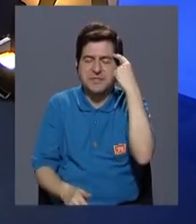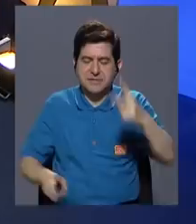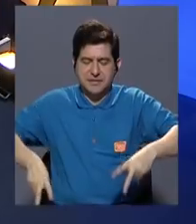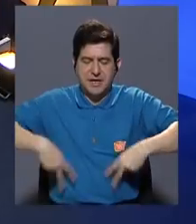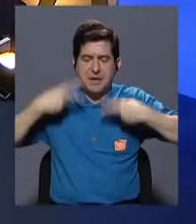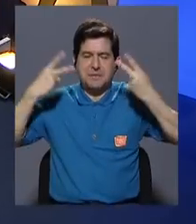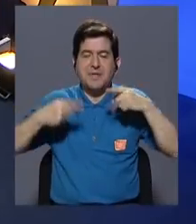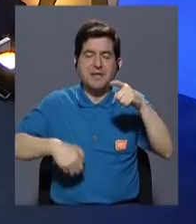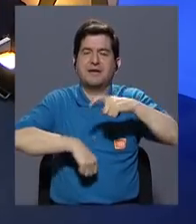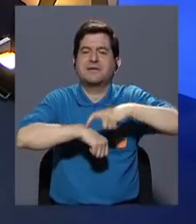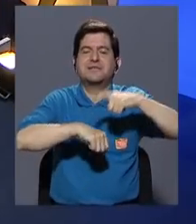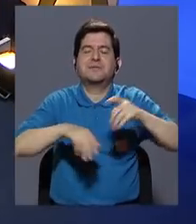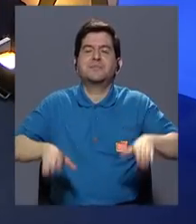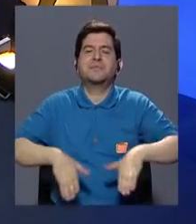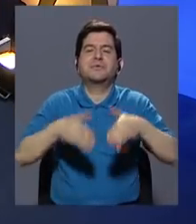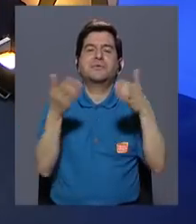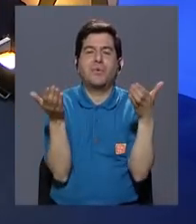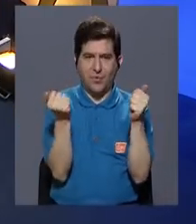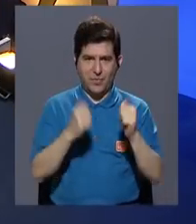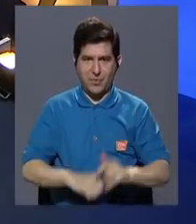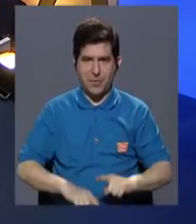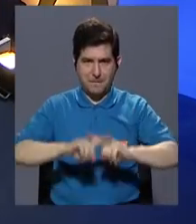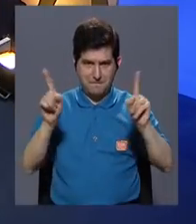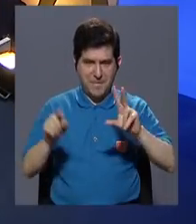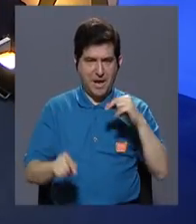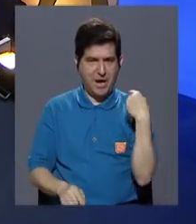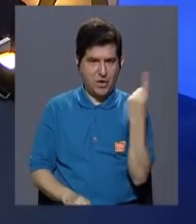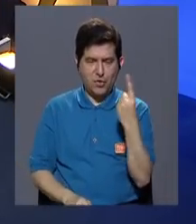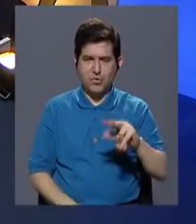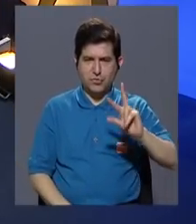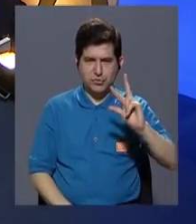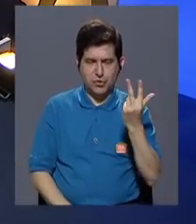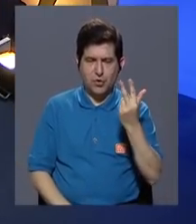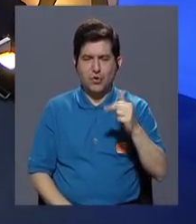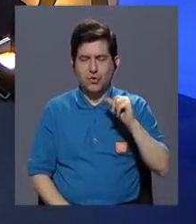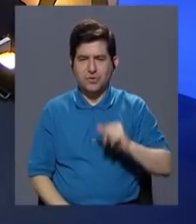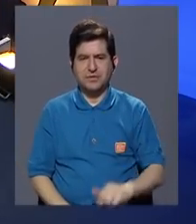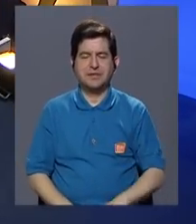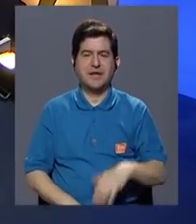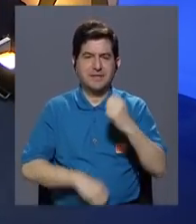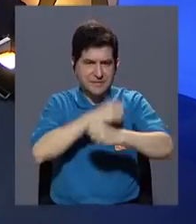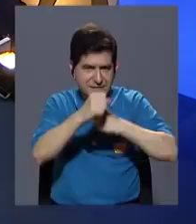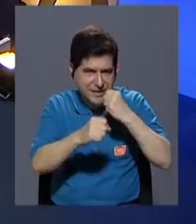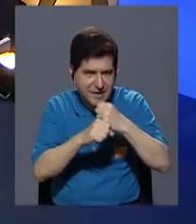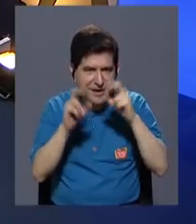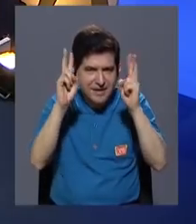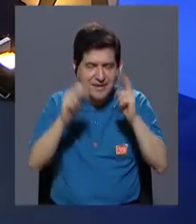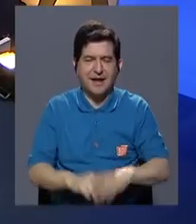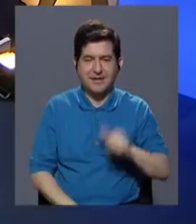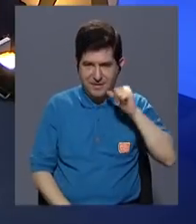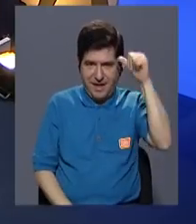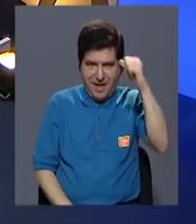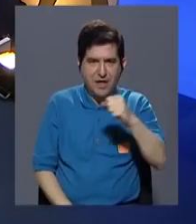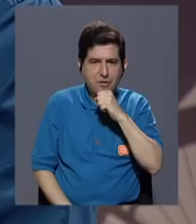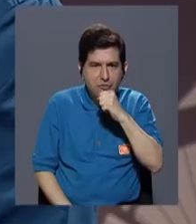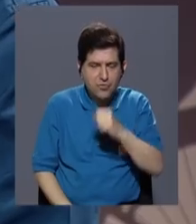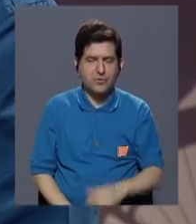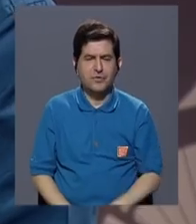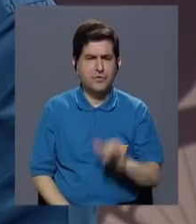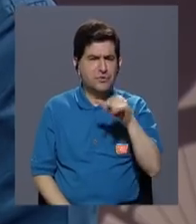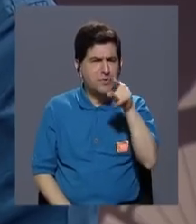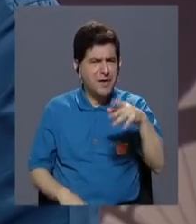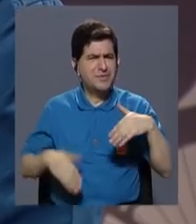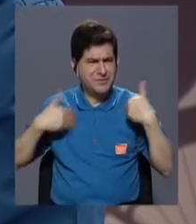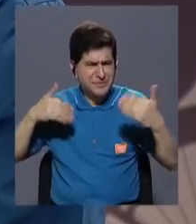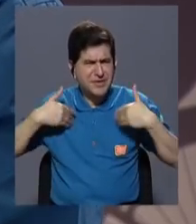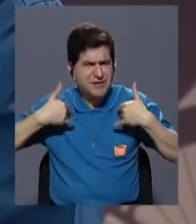esa tercera edad pero también más allá de lo de la tercera edad también está el tema de cómo estás viviendo el presente más allá de tu edad estás feliz con